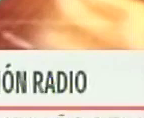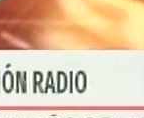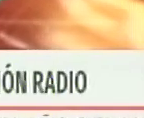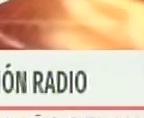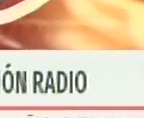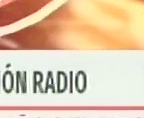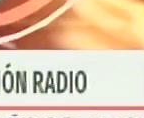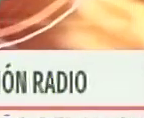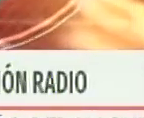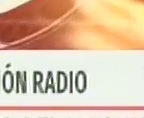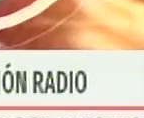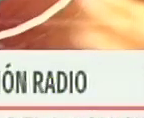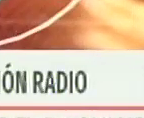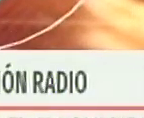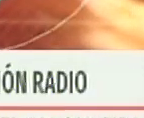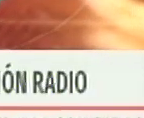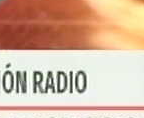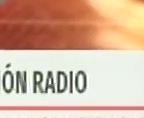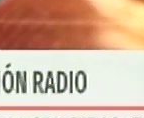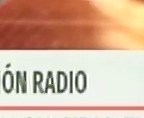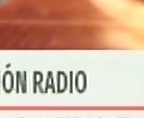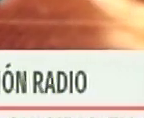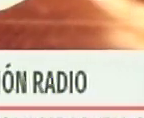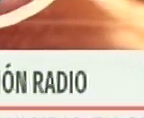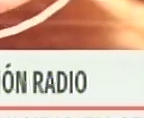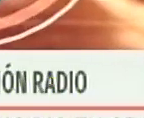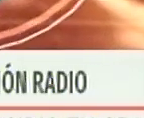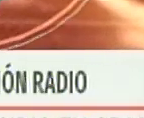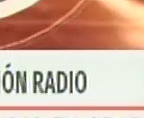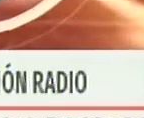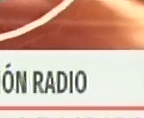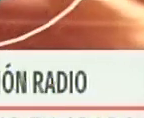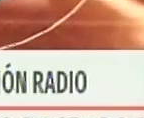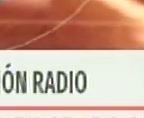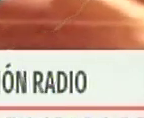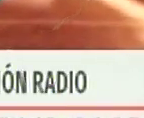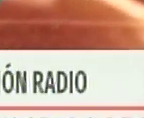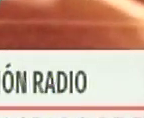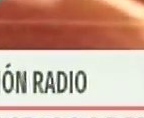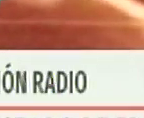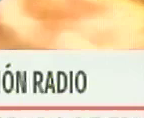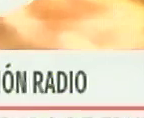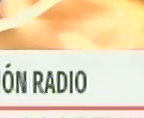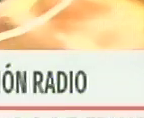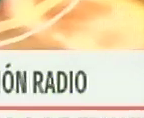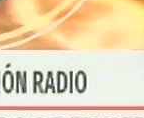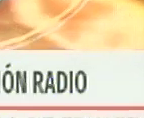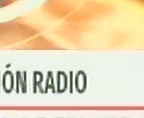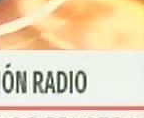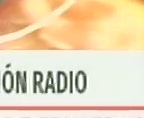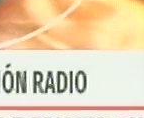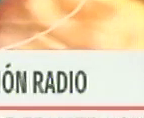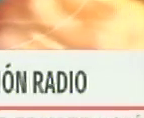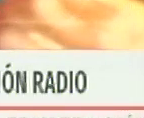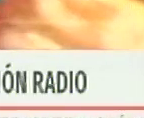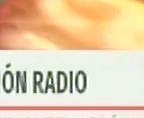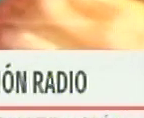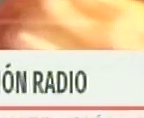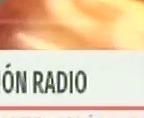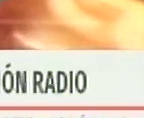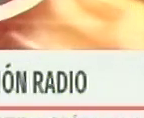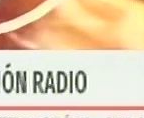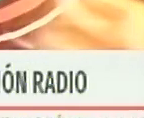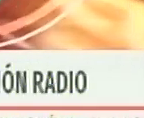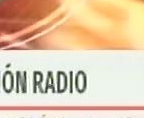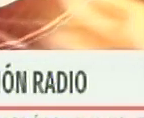estado transmitiendo también esta entrevista, y a través de nuestras redes sociales. Quería un mensaje final tuyo, e incluso